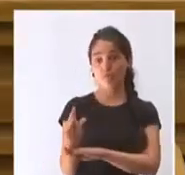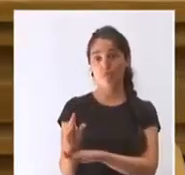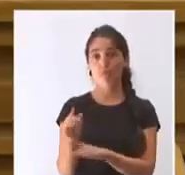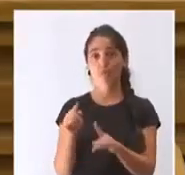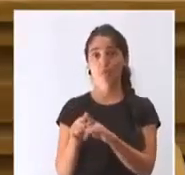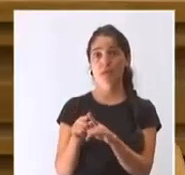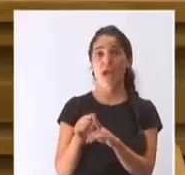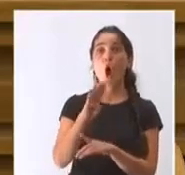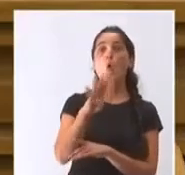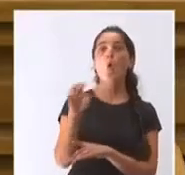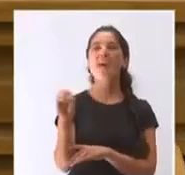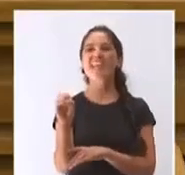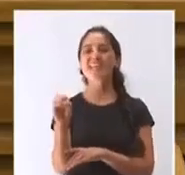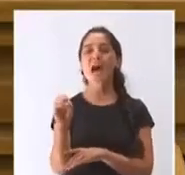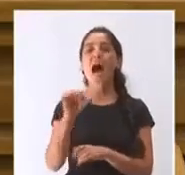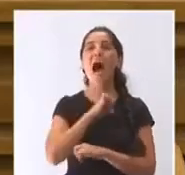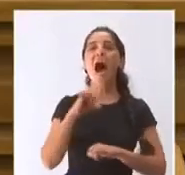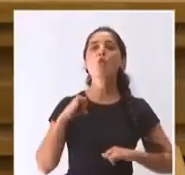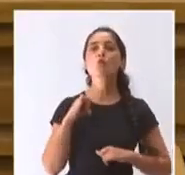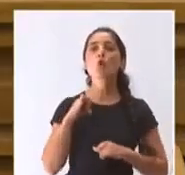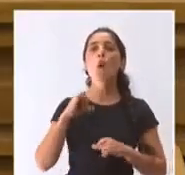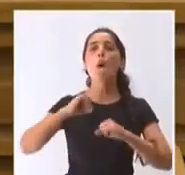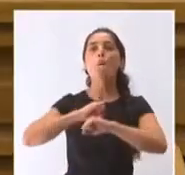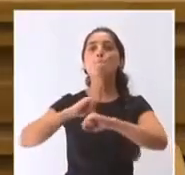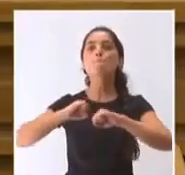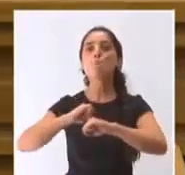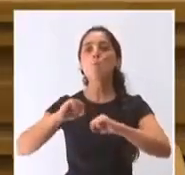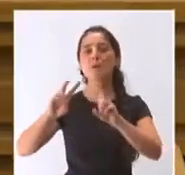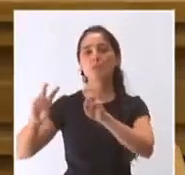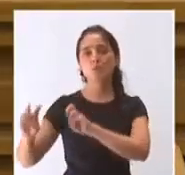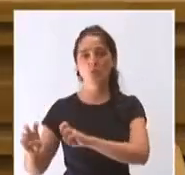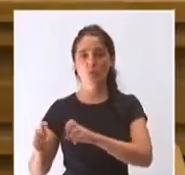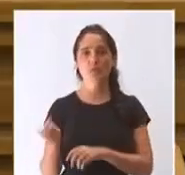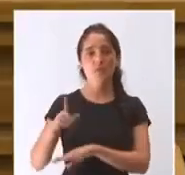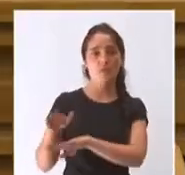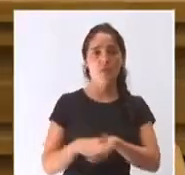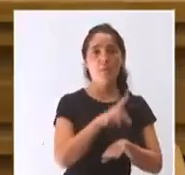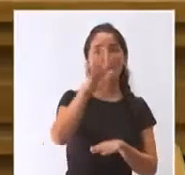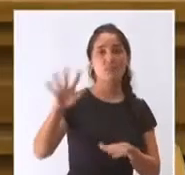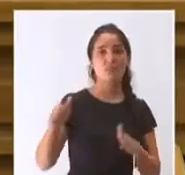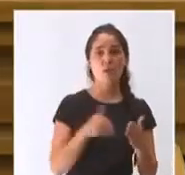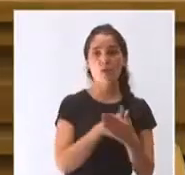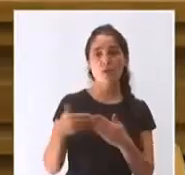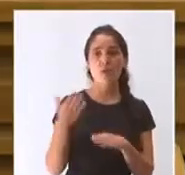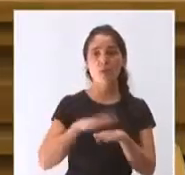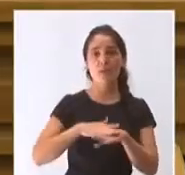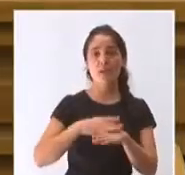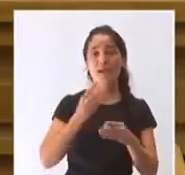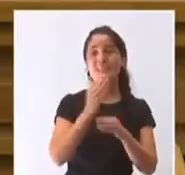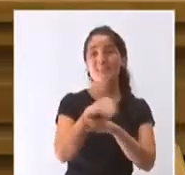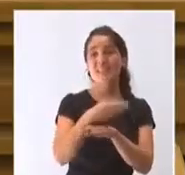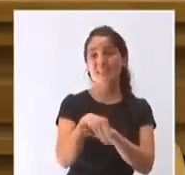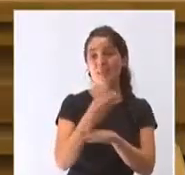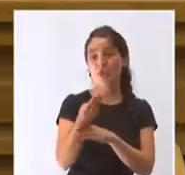autobombas nuevas ahora mismo en el 22 25 millones para los tratamientos de conservación selvícolas etcétera del sector